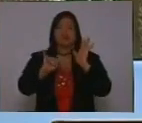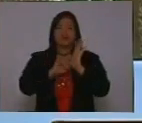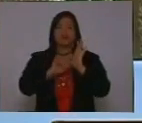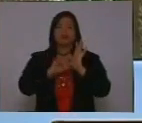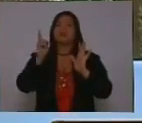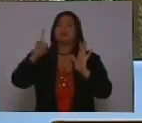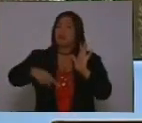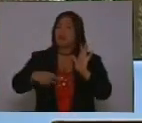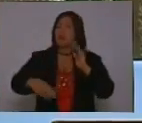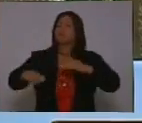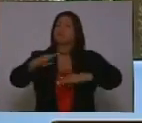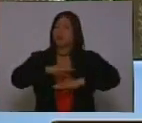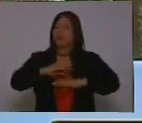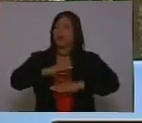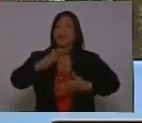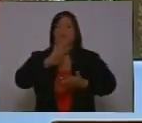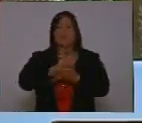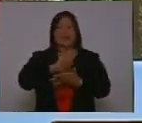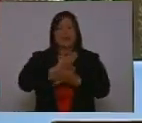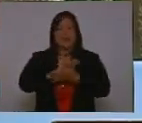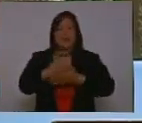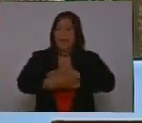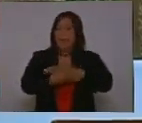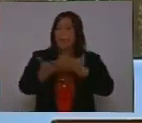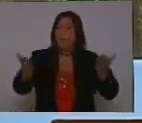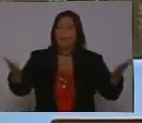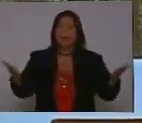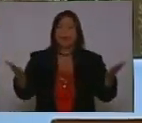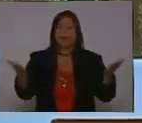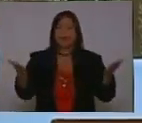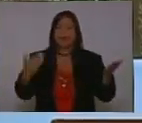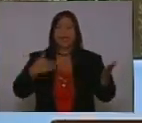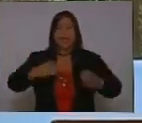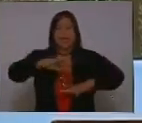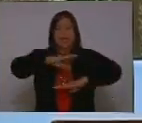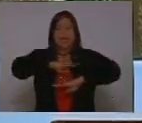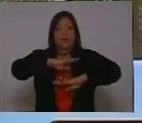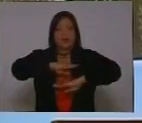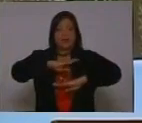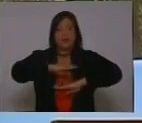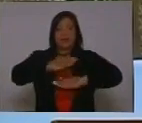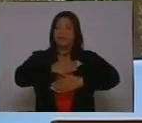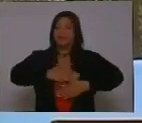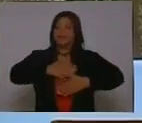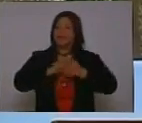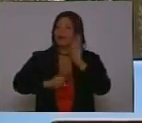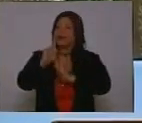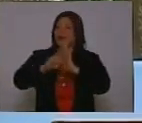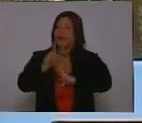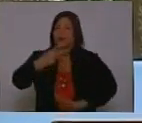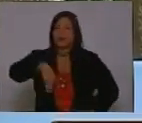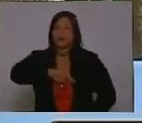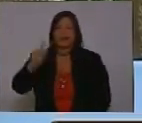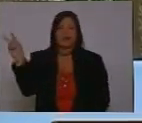debemos garantizar la tranquilidad pública y el bienestar y el desarrollo de nuestro país.